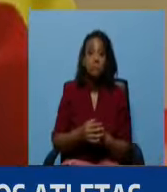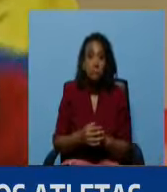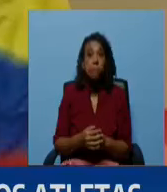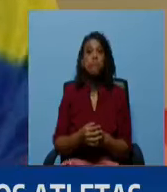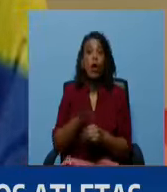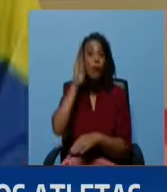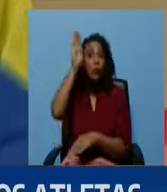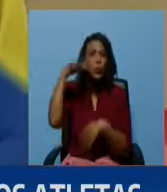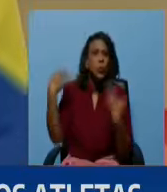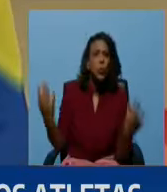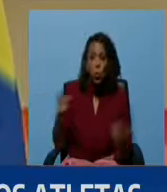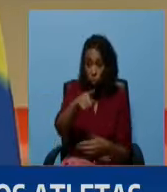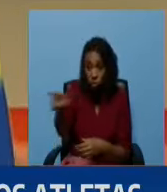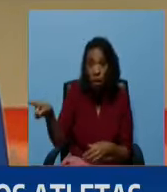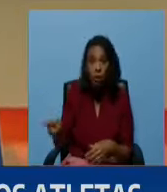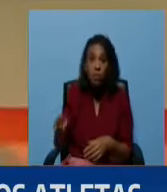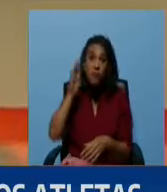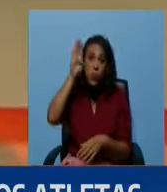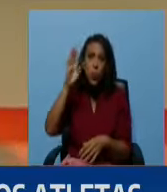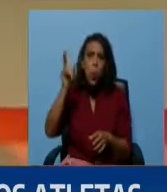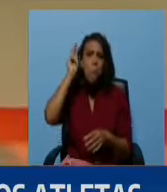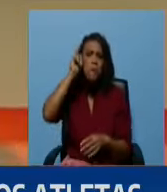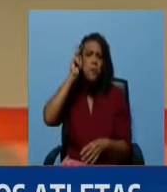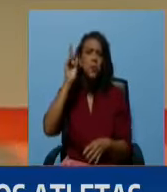en el futuro?